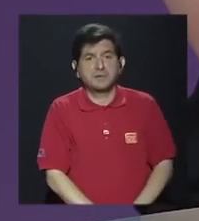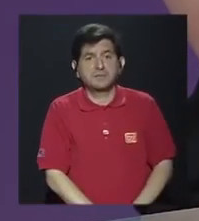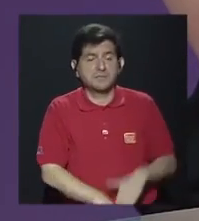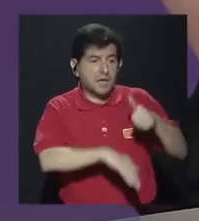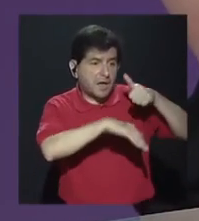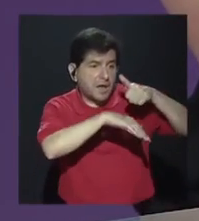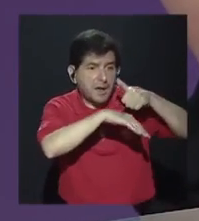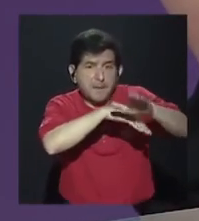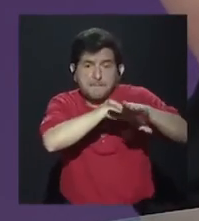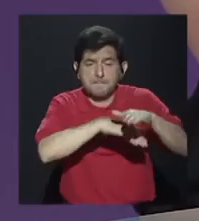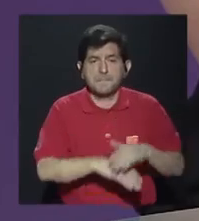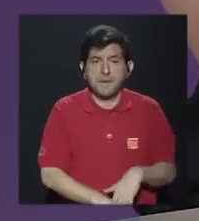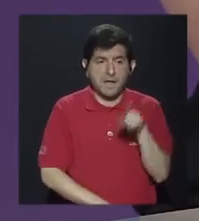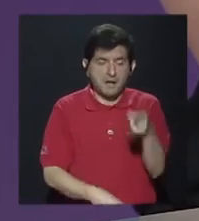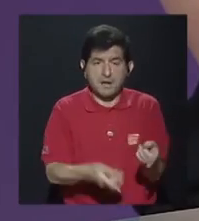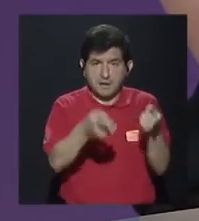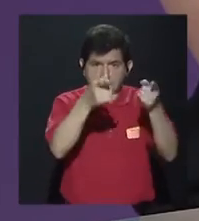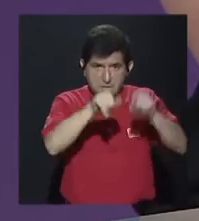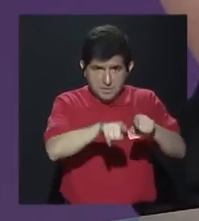que mandaron